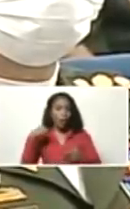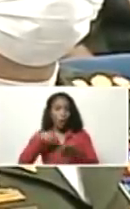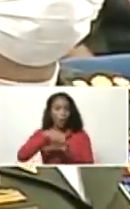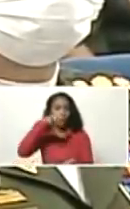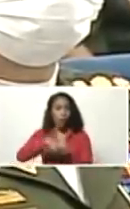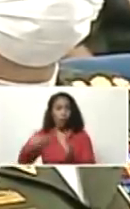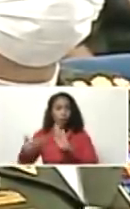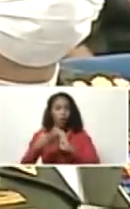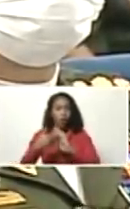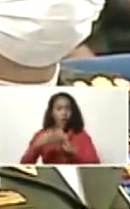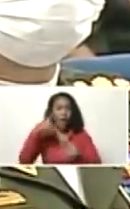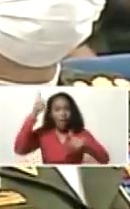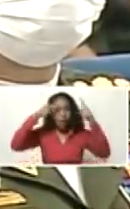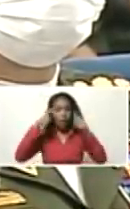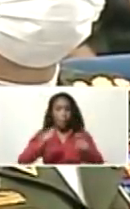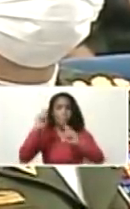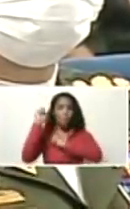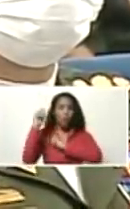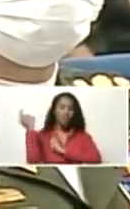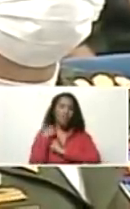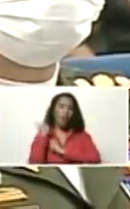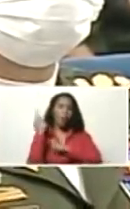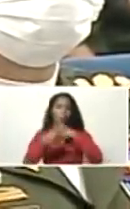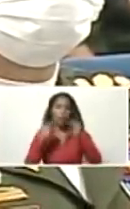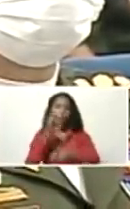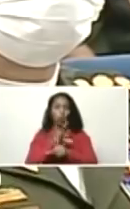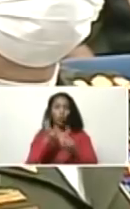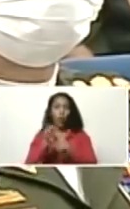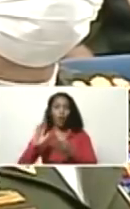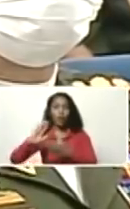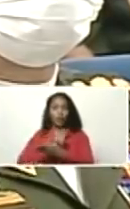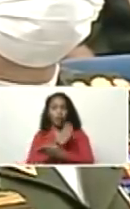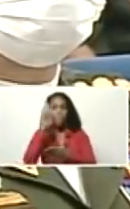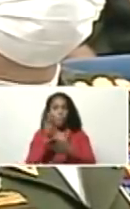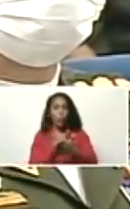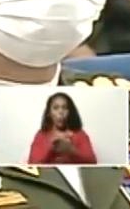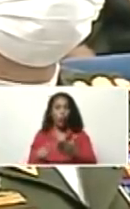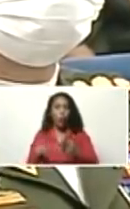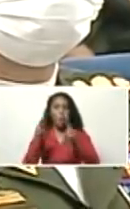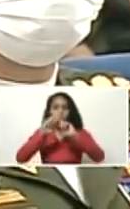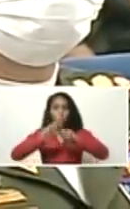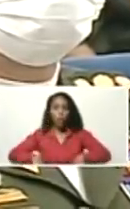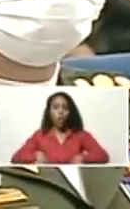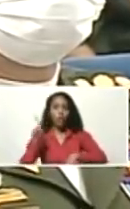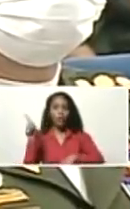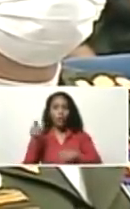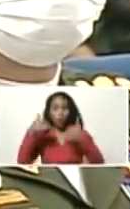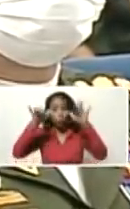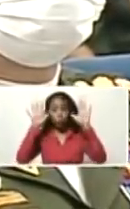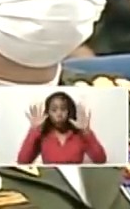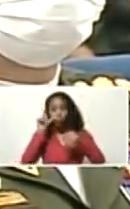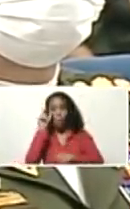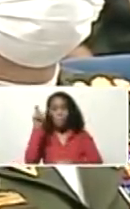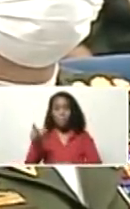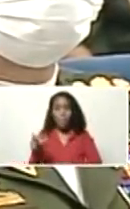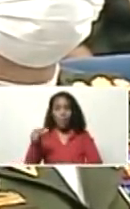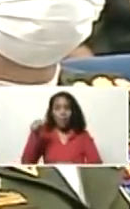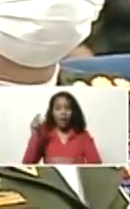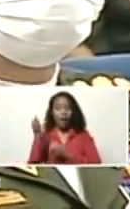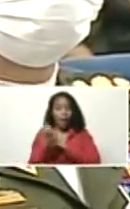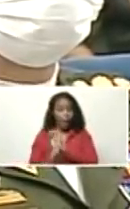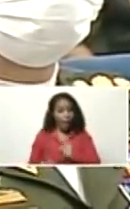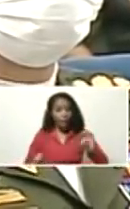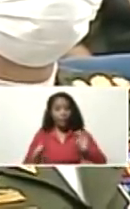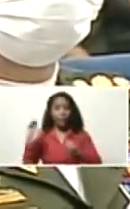contra Chávez. Antiguas figuras de la política tradicional fueron desplazadas y sus puestos ocupados por patoteros del este de Caracas